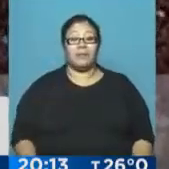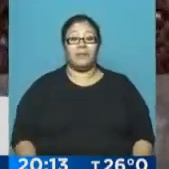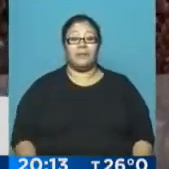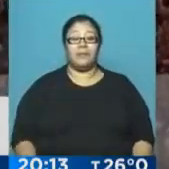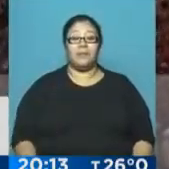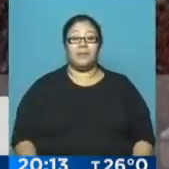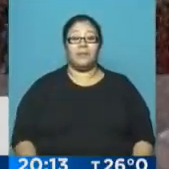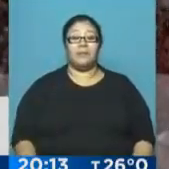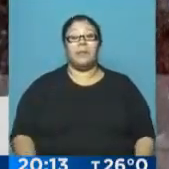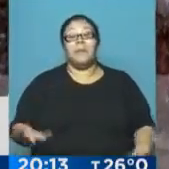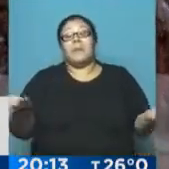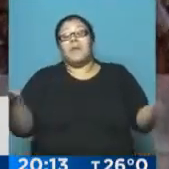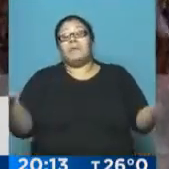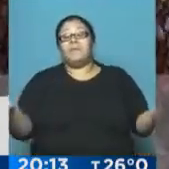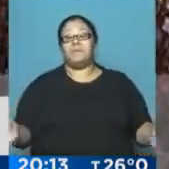Pero bueno,